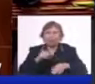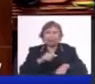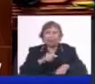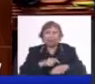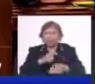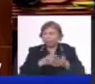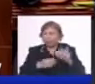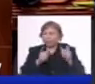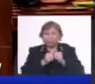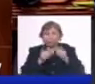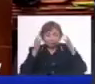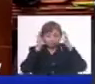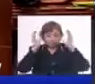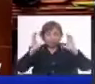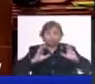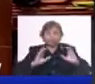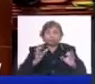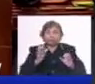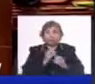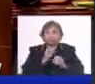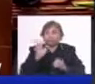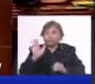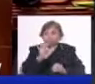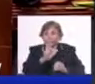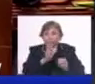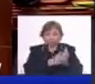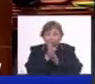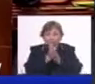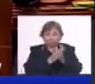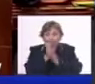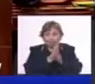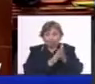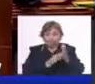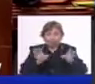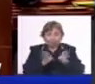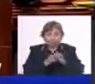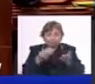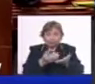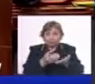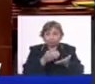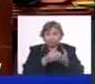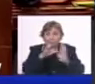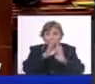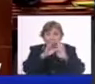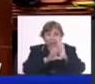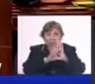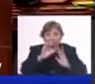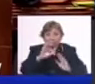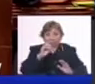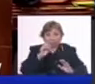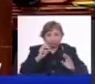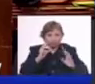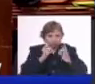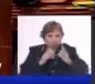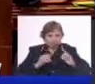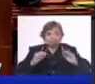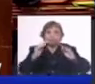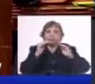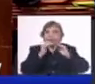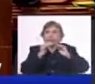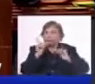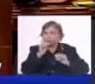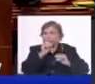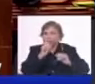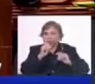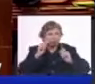ustedes logren un consenso de su ansiada y deseada Asamblea Constituyente de manera democrática y no de